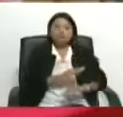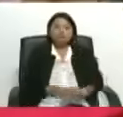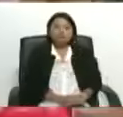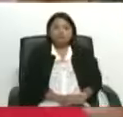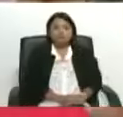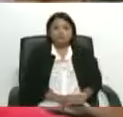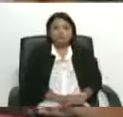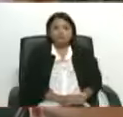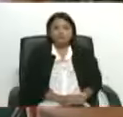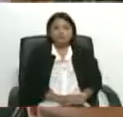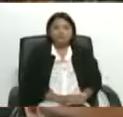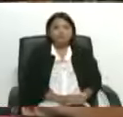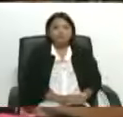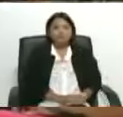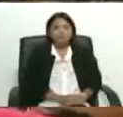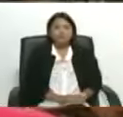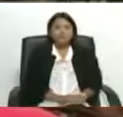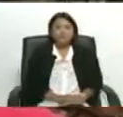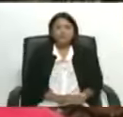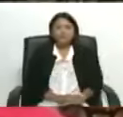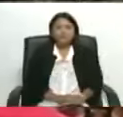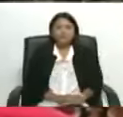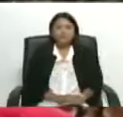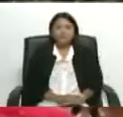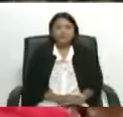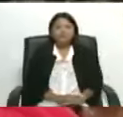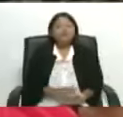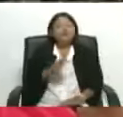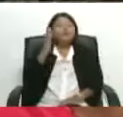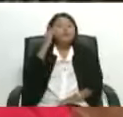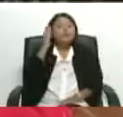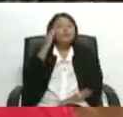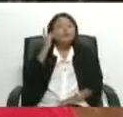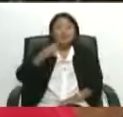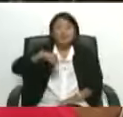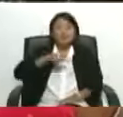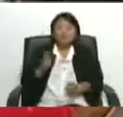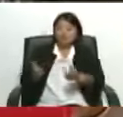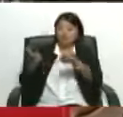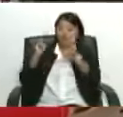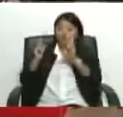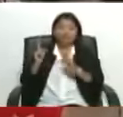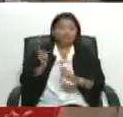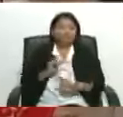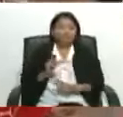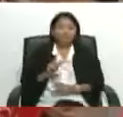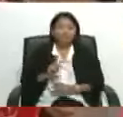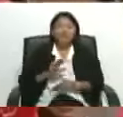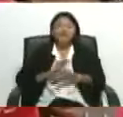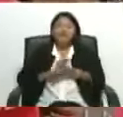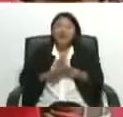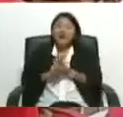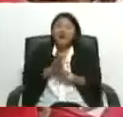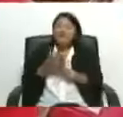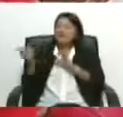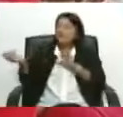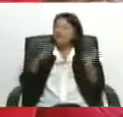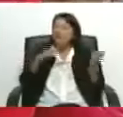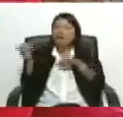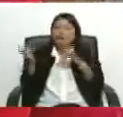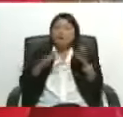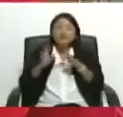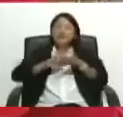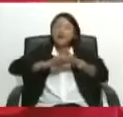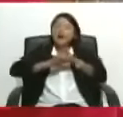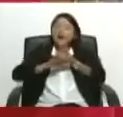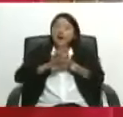Que se atraganten. Que sepan que no se lo vamos a permitir. Que aquí se acabaron los tiempos de guarimba. Que